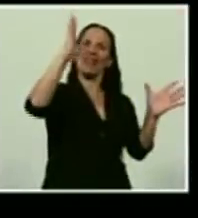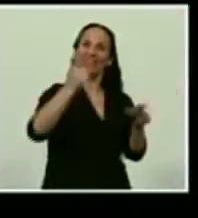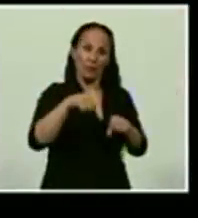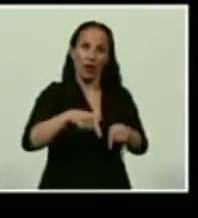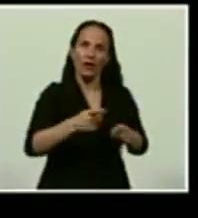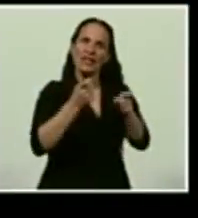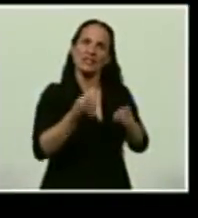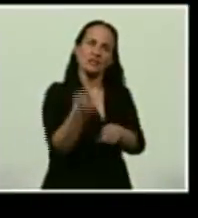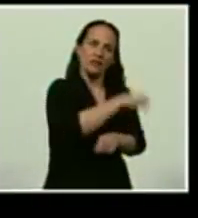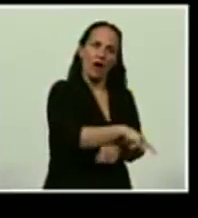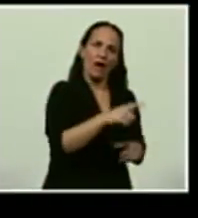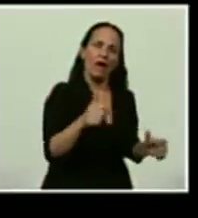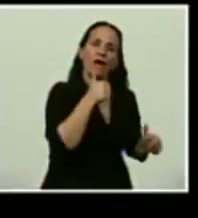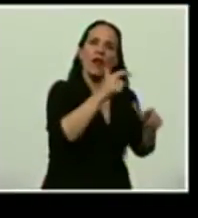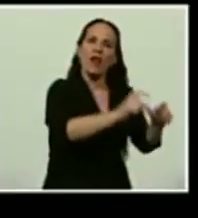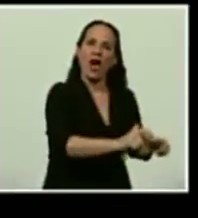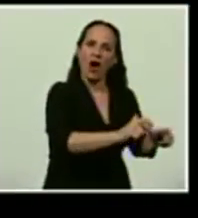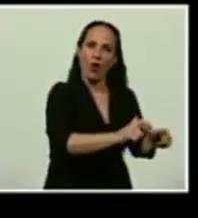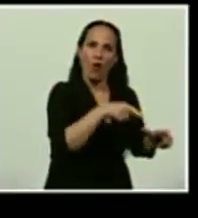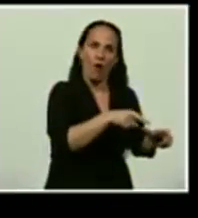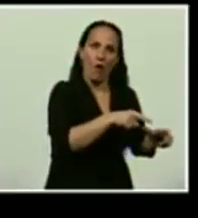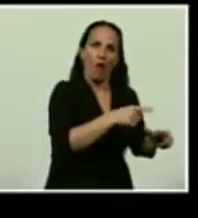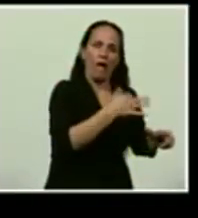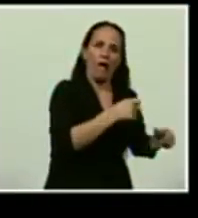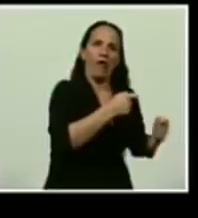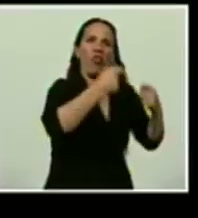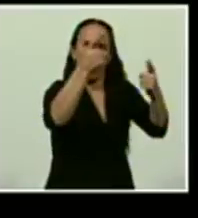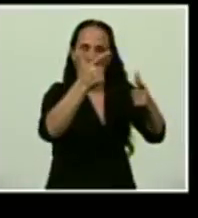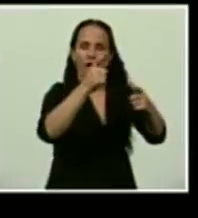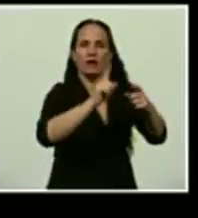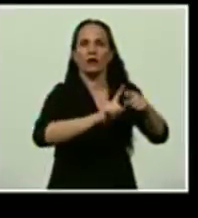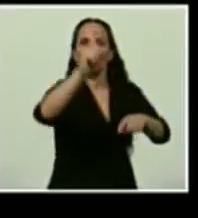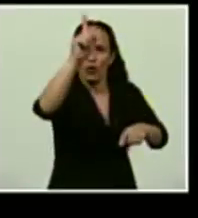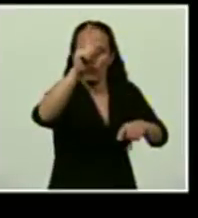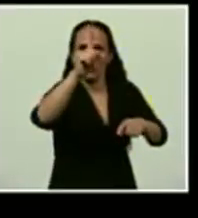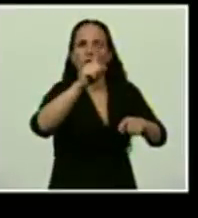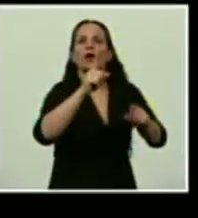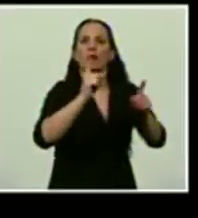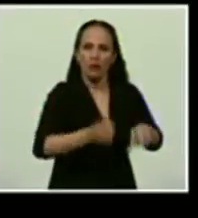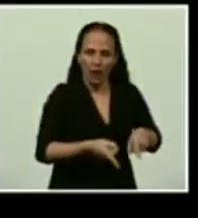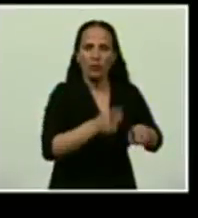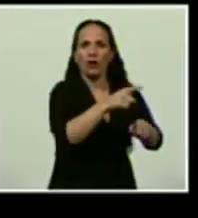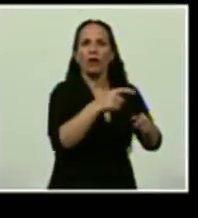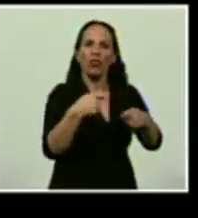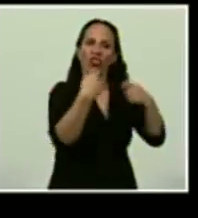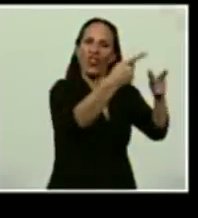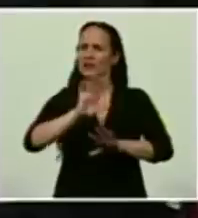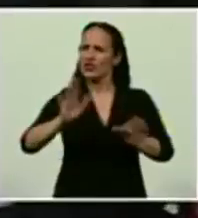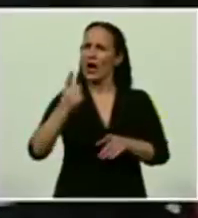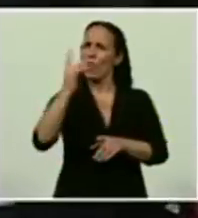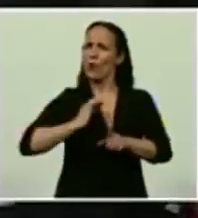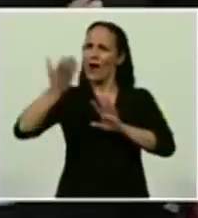lago Muster, que no solamente provee a el norte de Caleta Olivia, sino también a la provincia hermana del